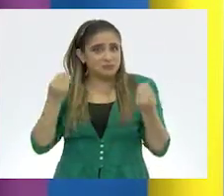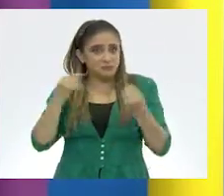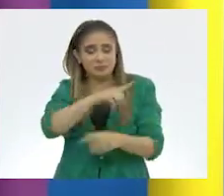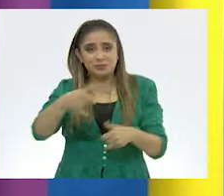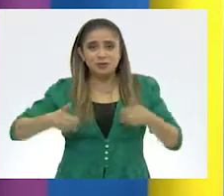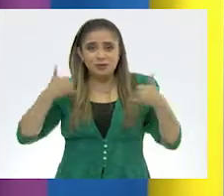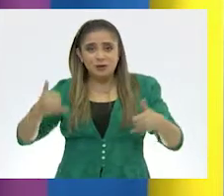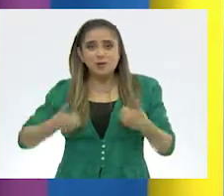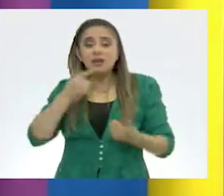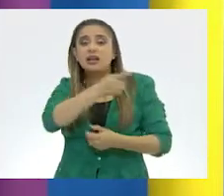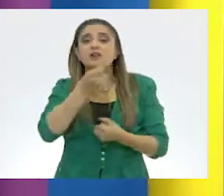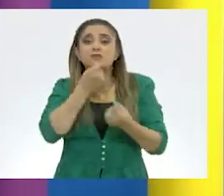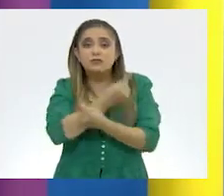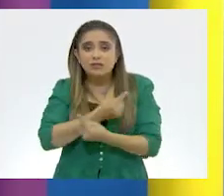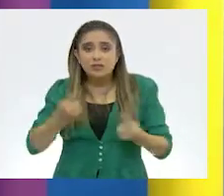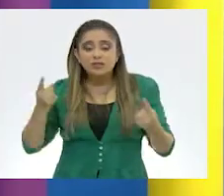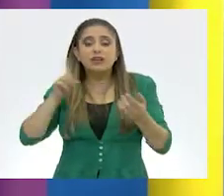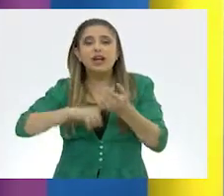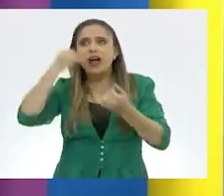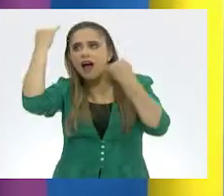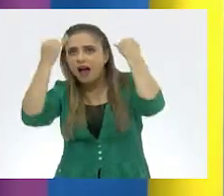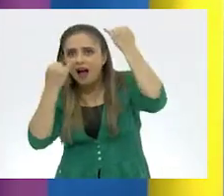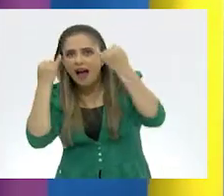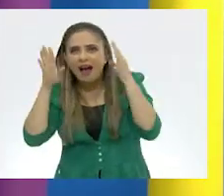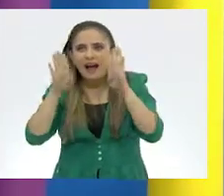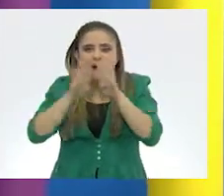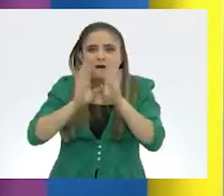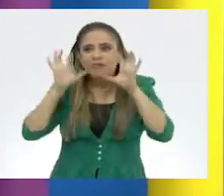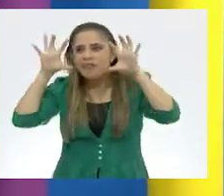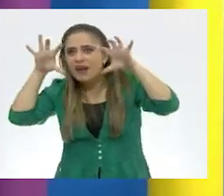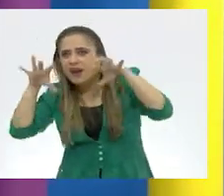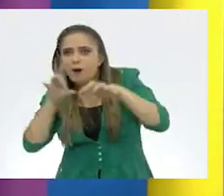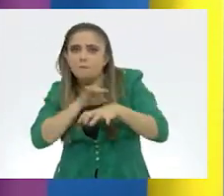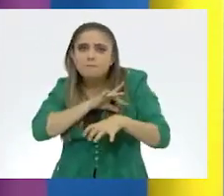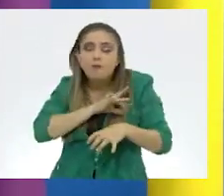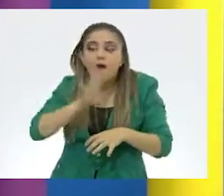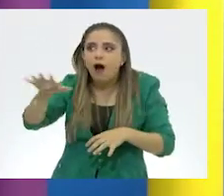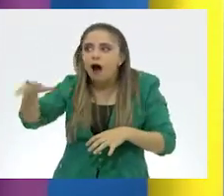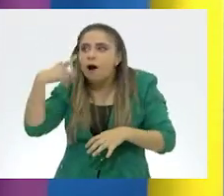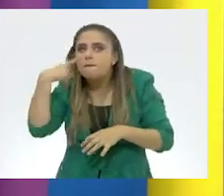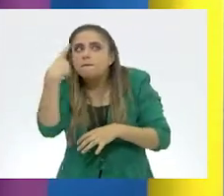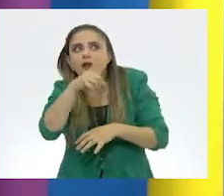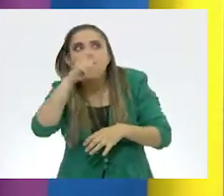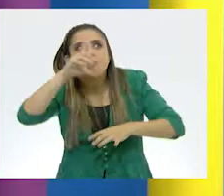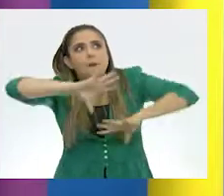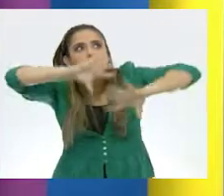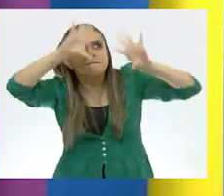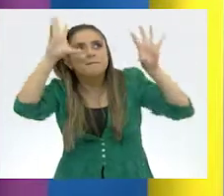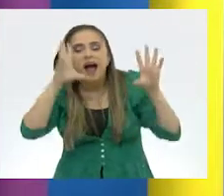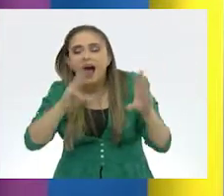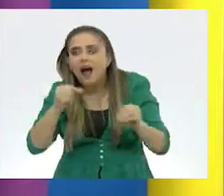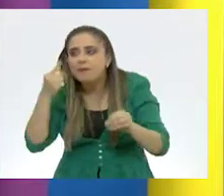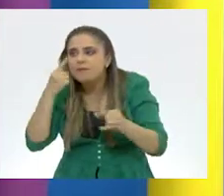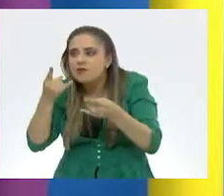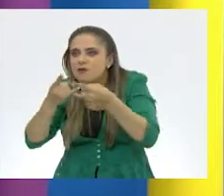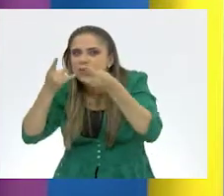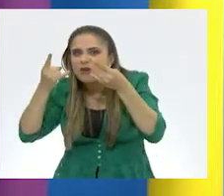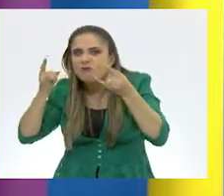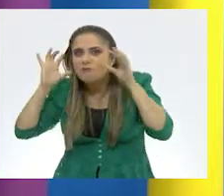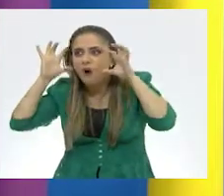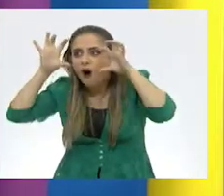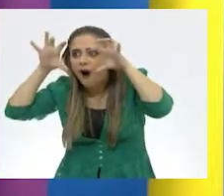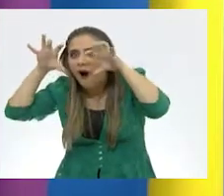a imaginar sucesos extraños o misteriosos cuando se va la luz, durante las tormentas nocturnas, en un